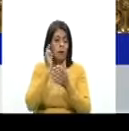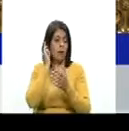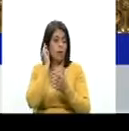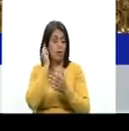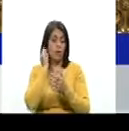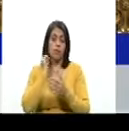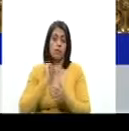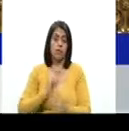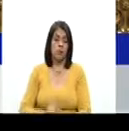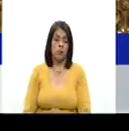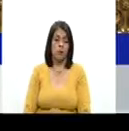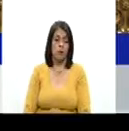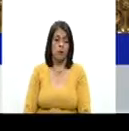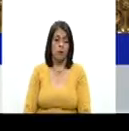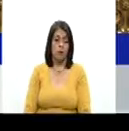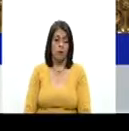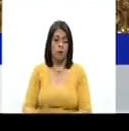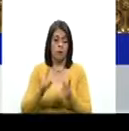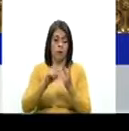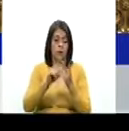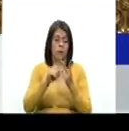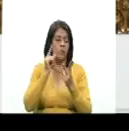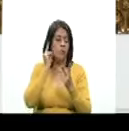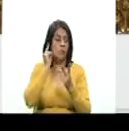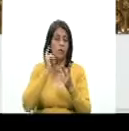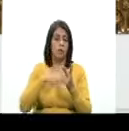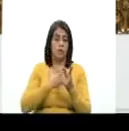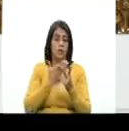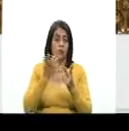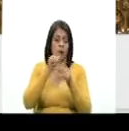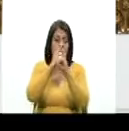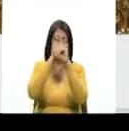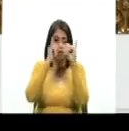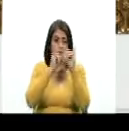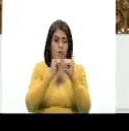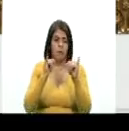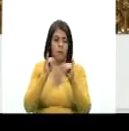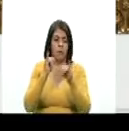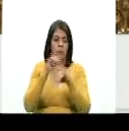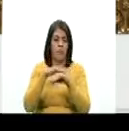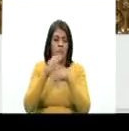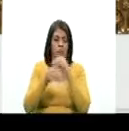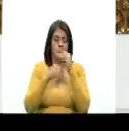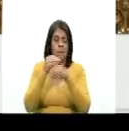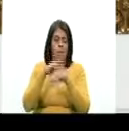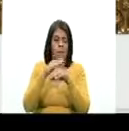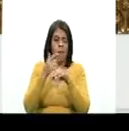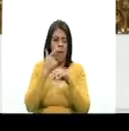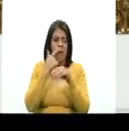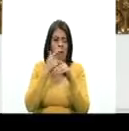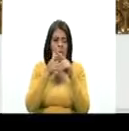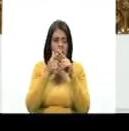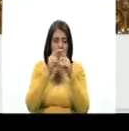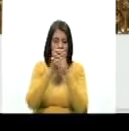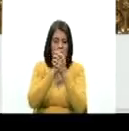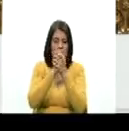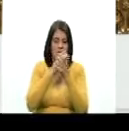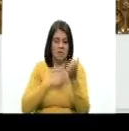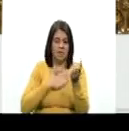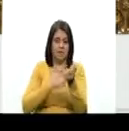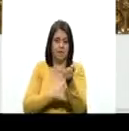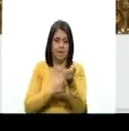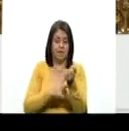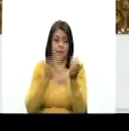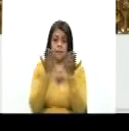y Peñalba cantaba, tiene un carisma feliz. Yanina Neche era amiga de mi hermana en el